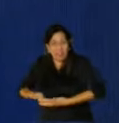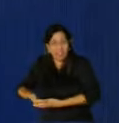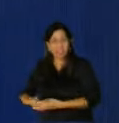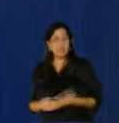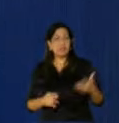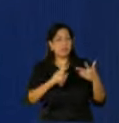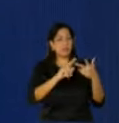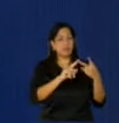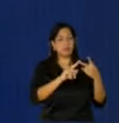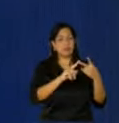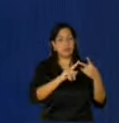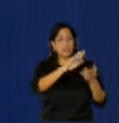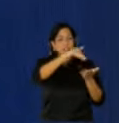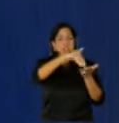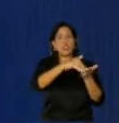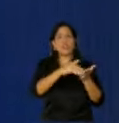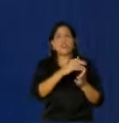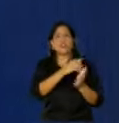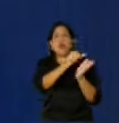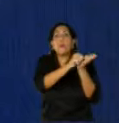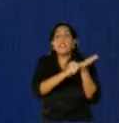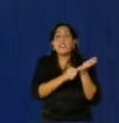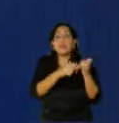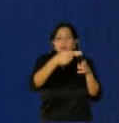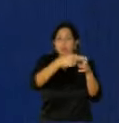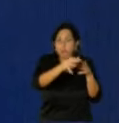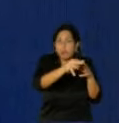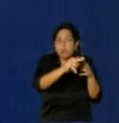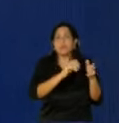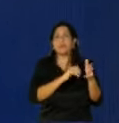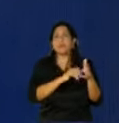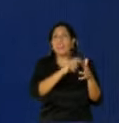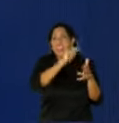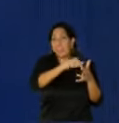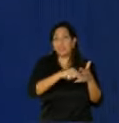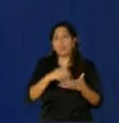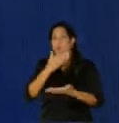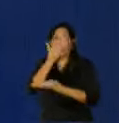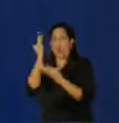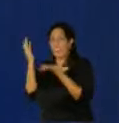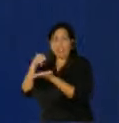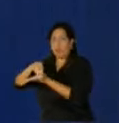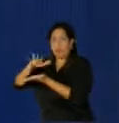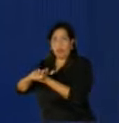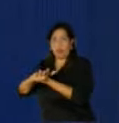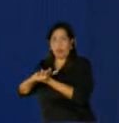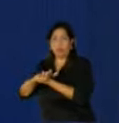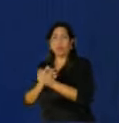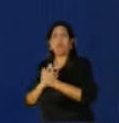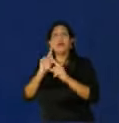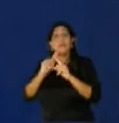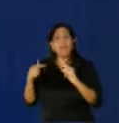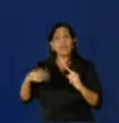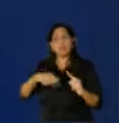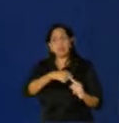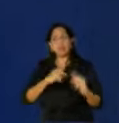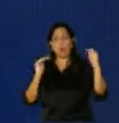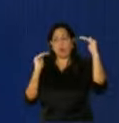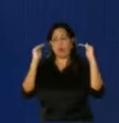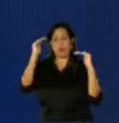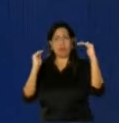y esa información no la tiene. Pero la primera fase fue despachar estas pruebas equitativamente en cerca